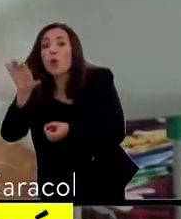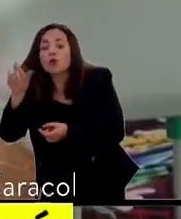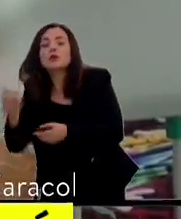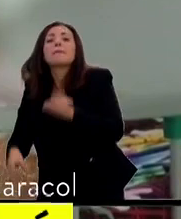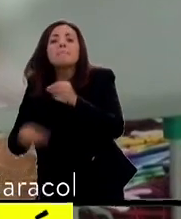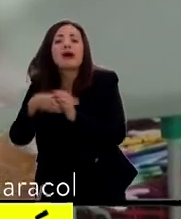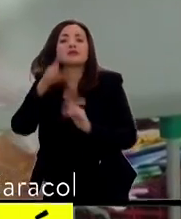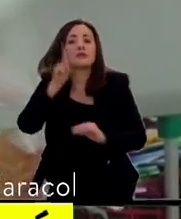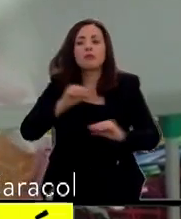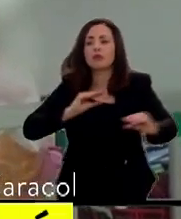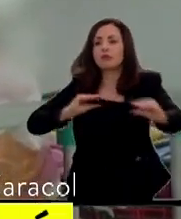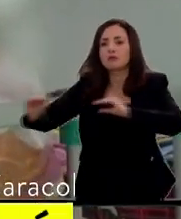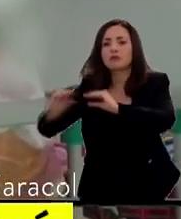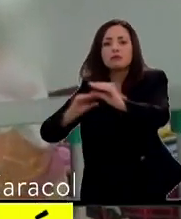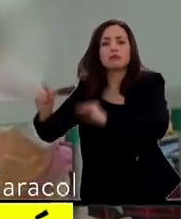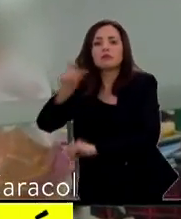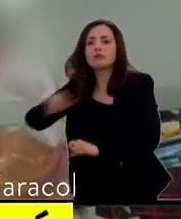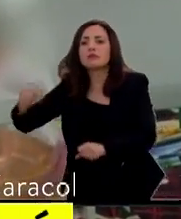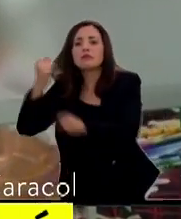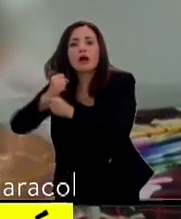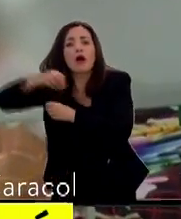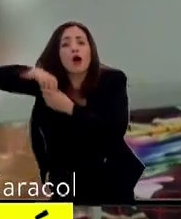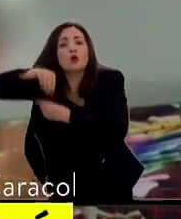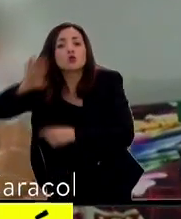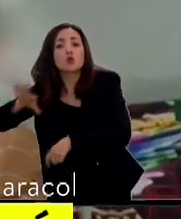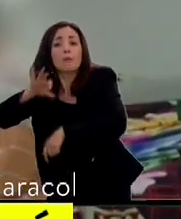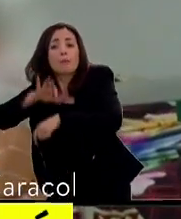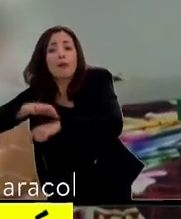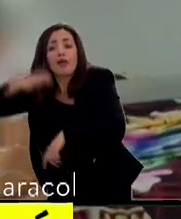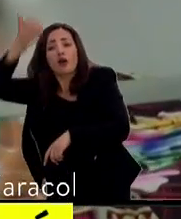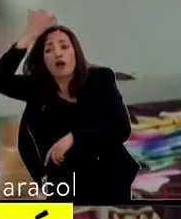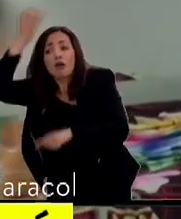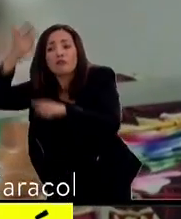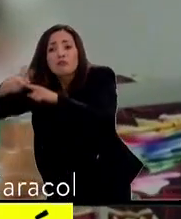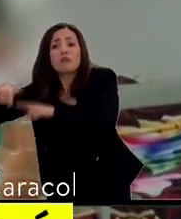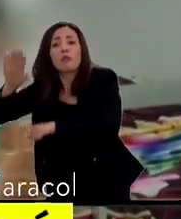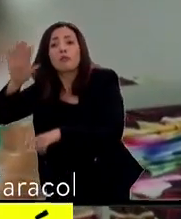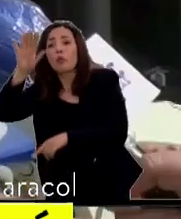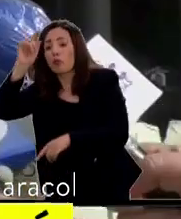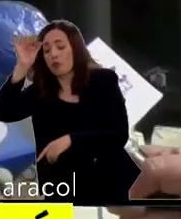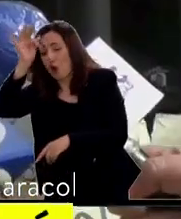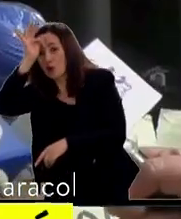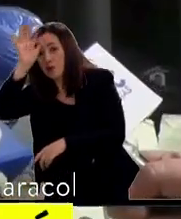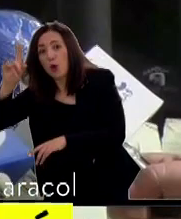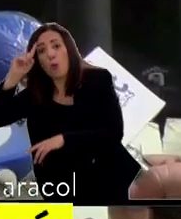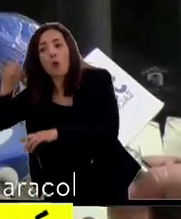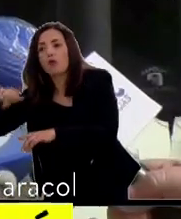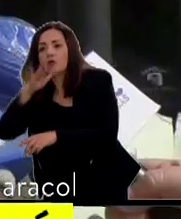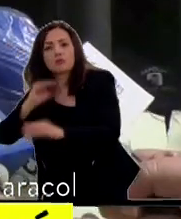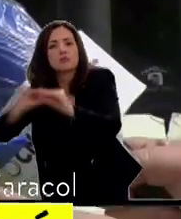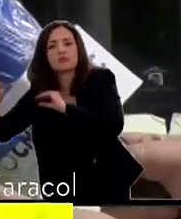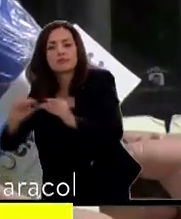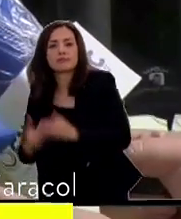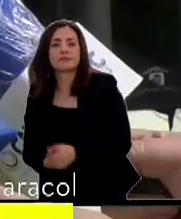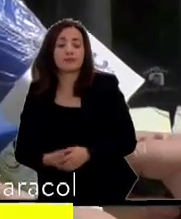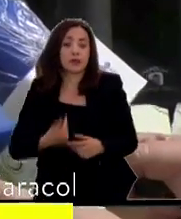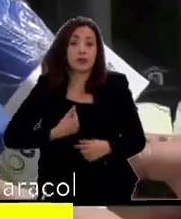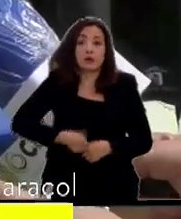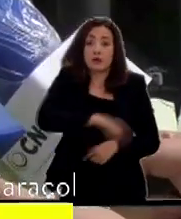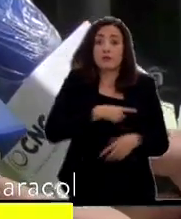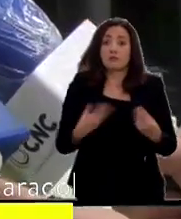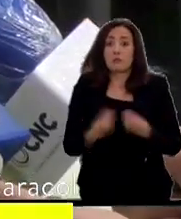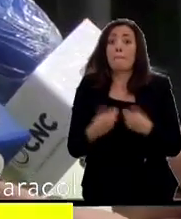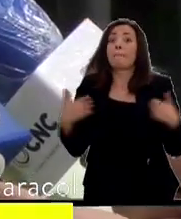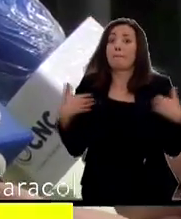de pagos de algunos salarios a empleados de la salud de hospitales públicos. Tenemos mucho miedo porque no tenemos